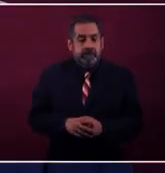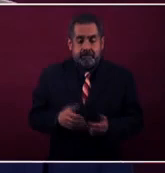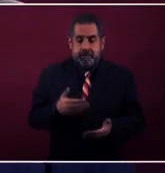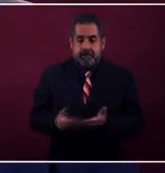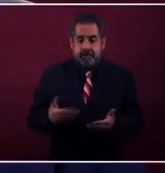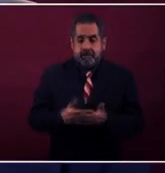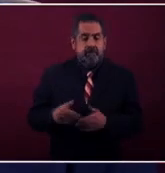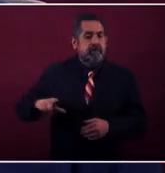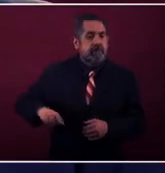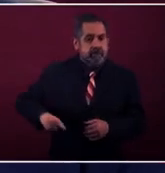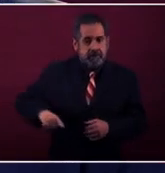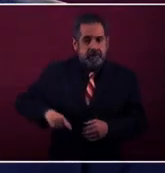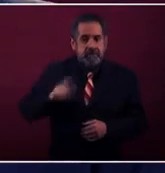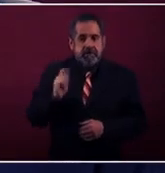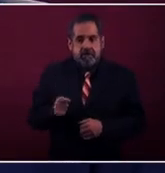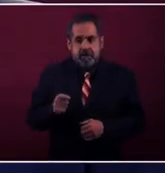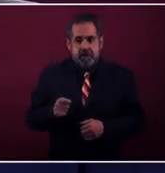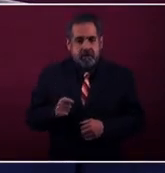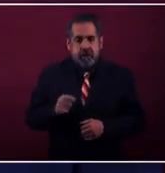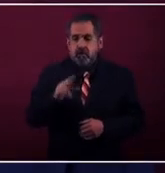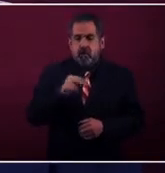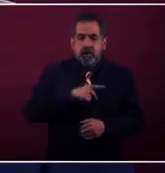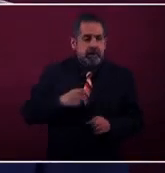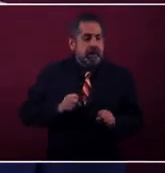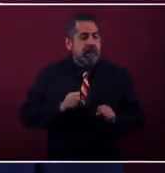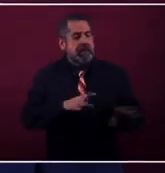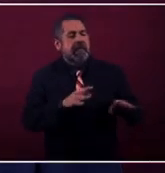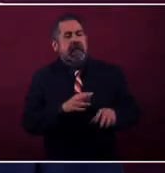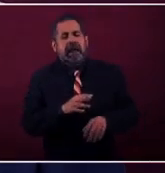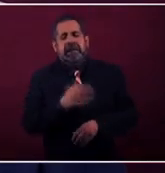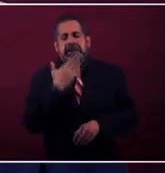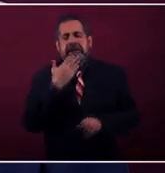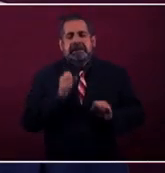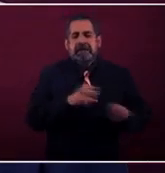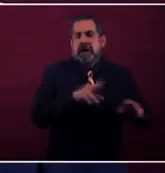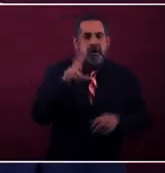gobierno no permite la impunidad.